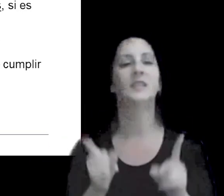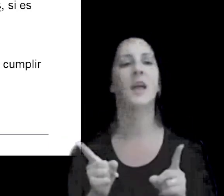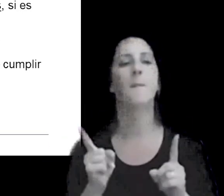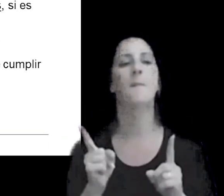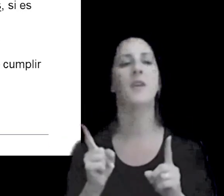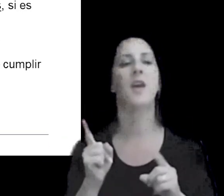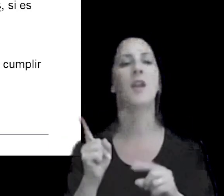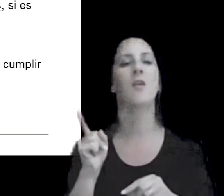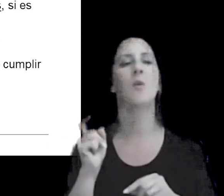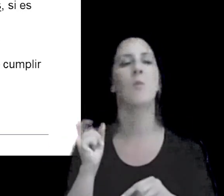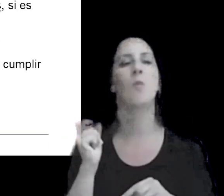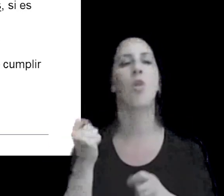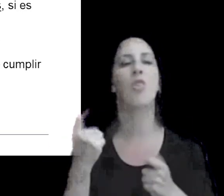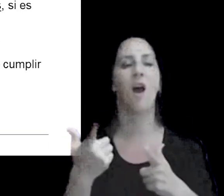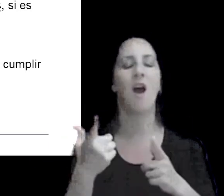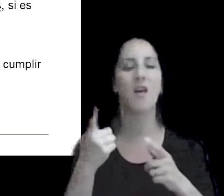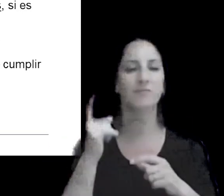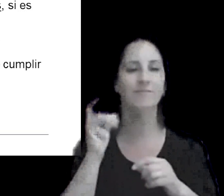de